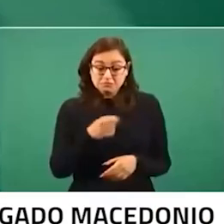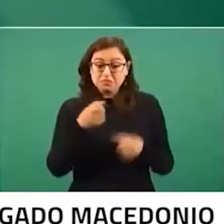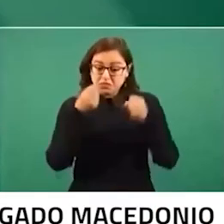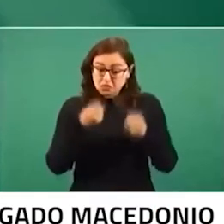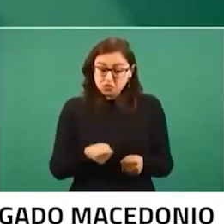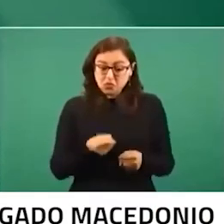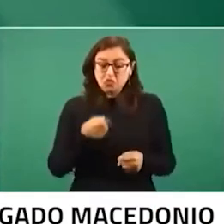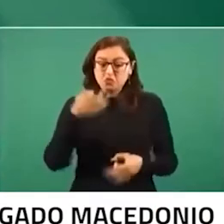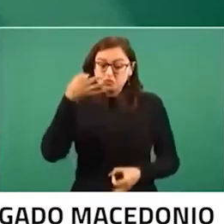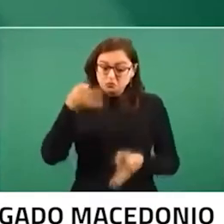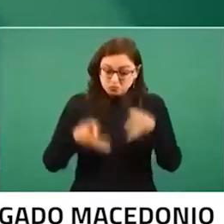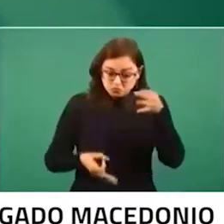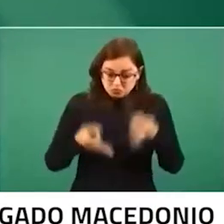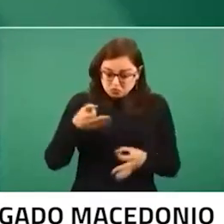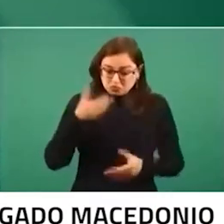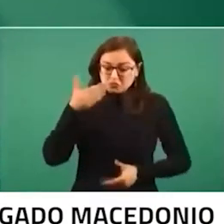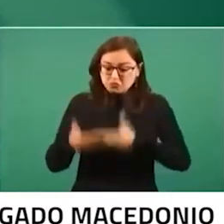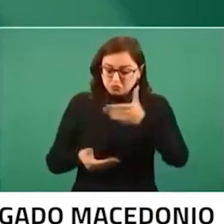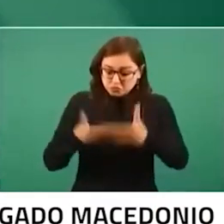una conducta machista,